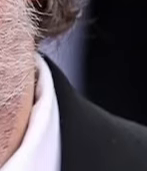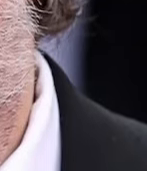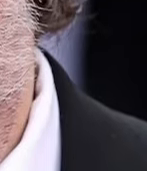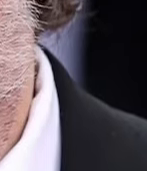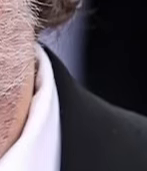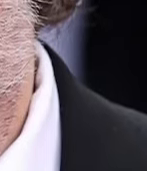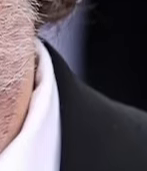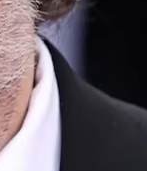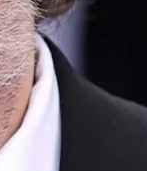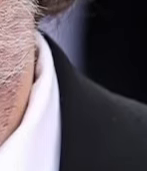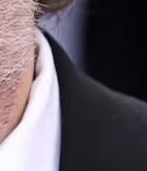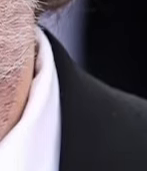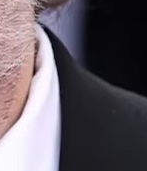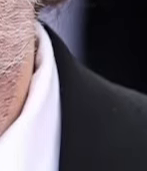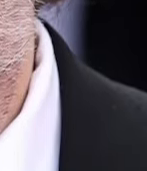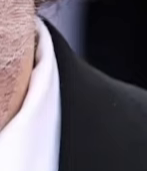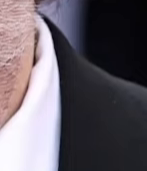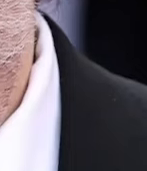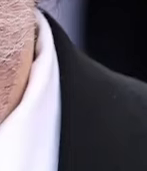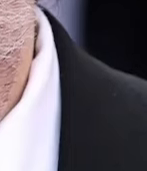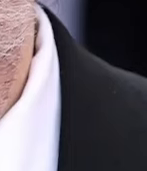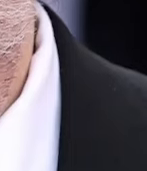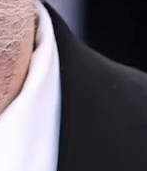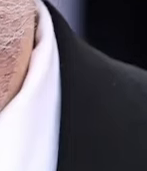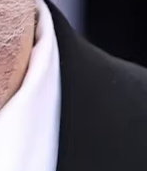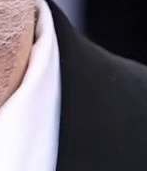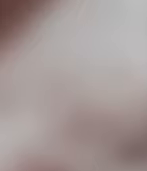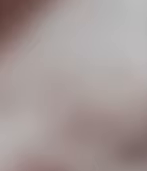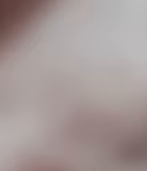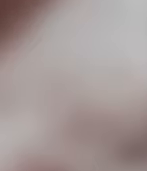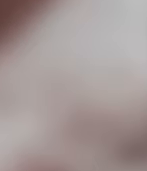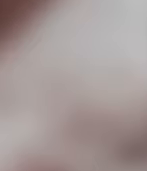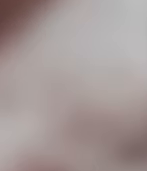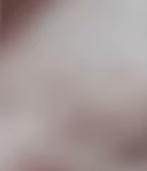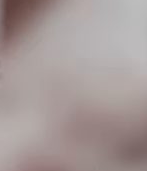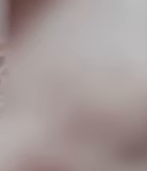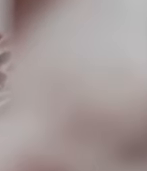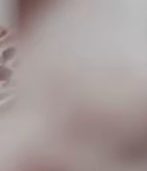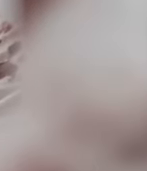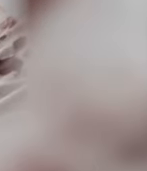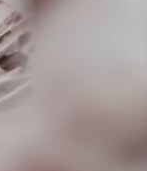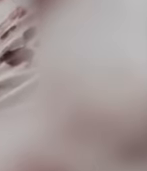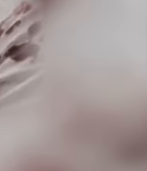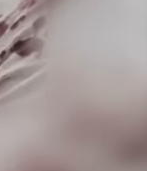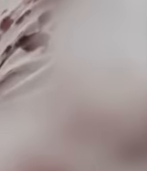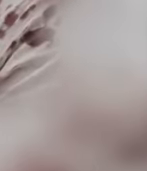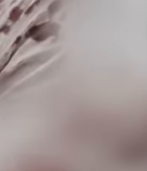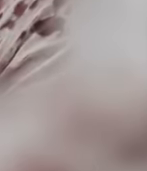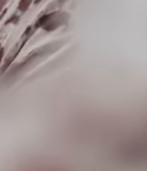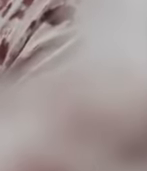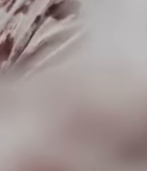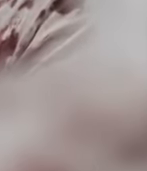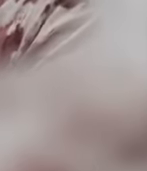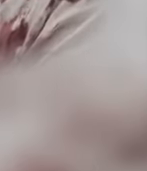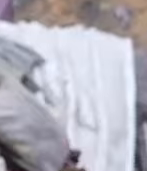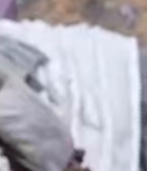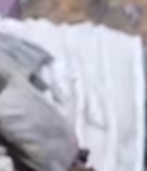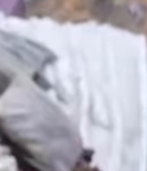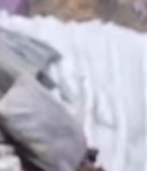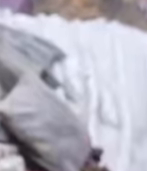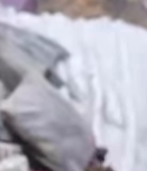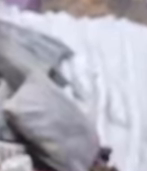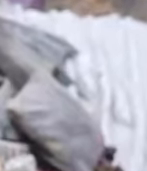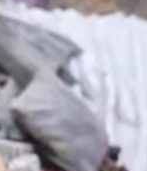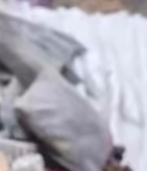El cineasta mexicano Guillermo del Toro y el actor Joaquín Phoenix donaron objetos que serán subastados a favor de Gaza.